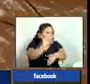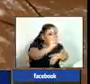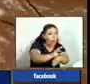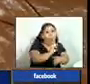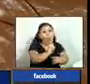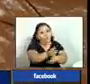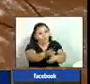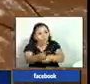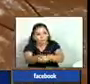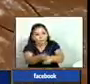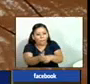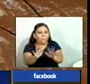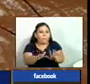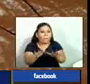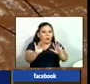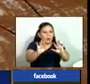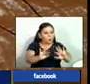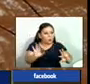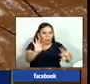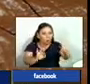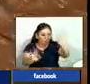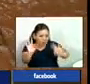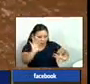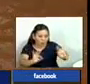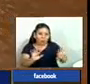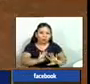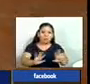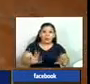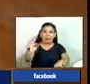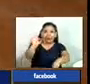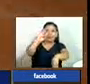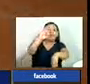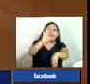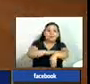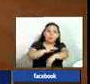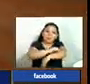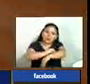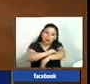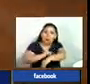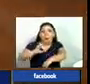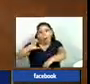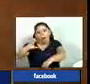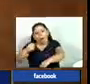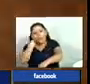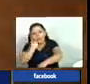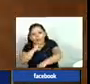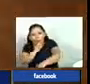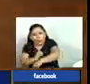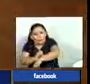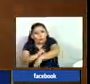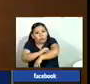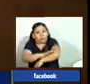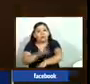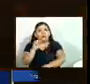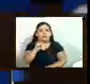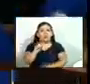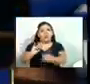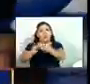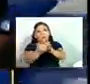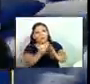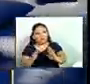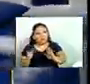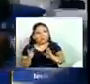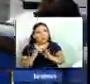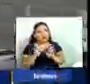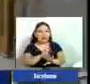fumigación para bajar la proliferación del zancudo transmisor del dengue y chikungunya en esta comunidad y evitar